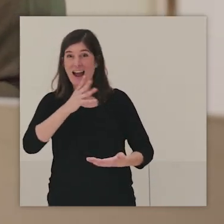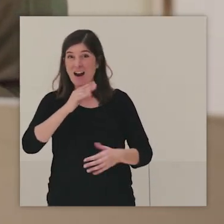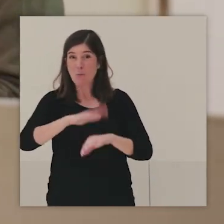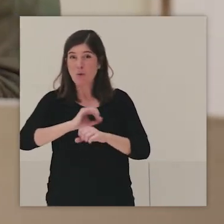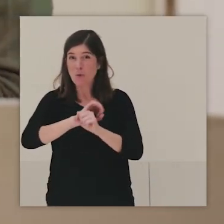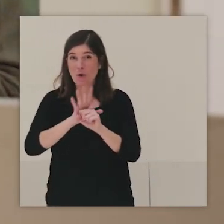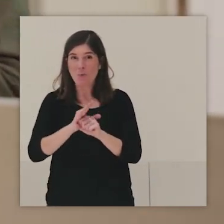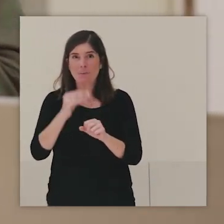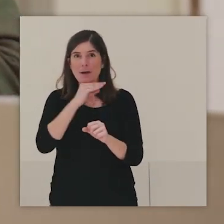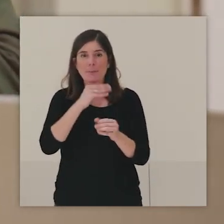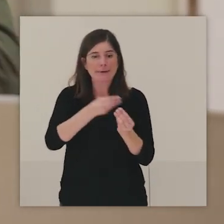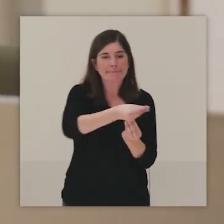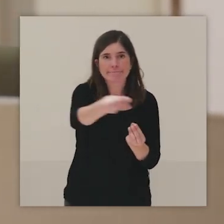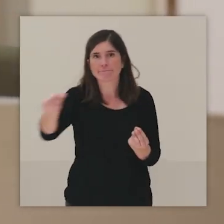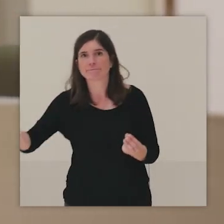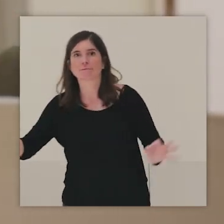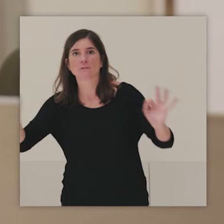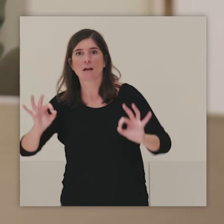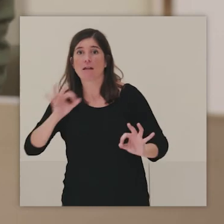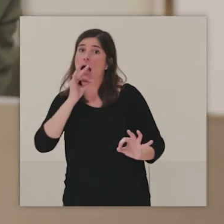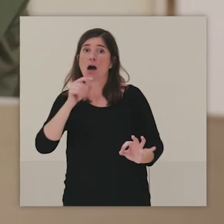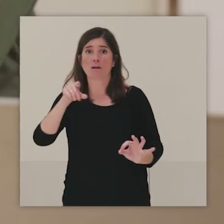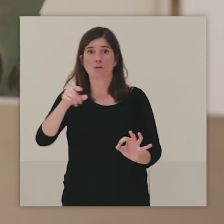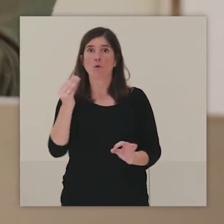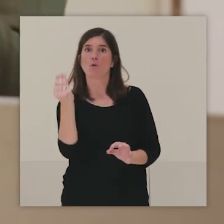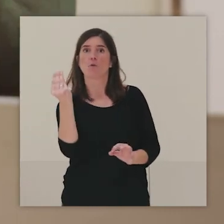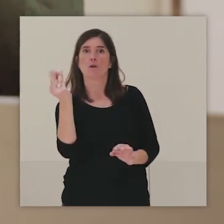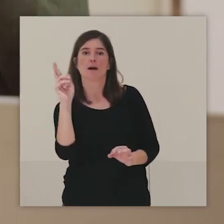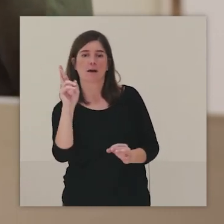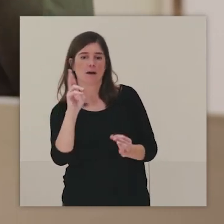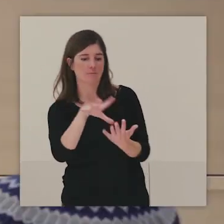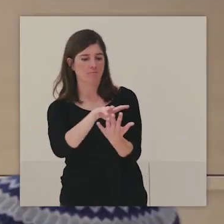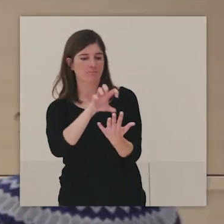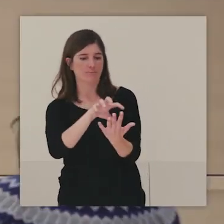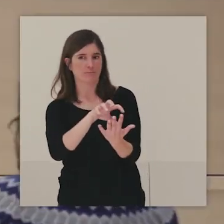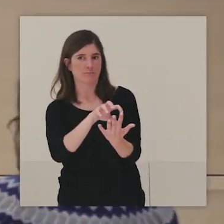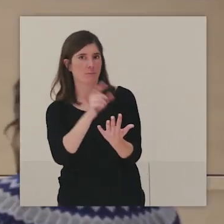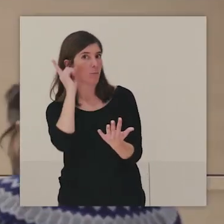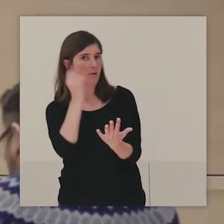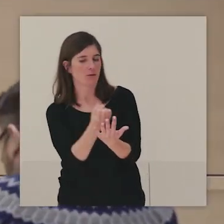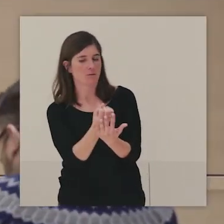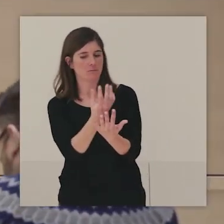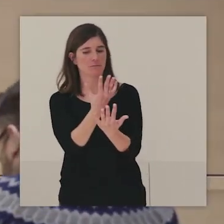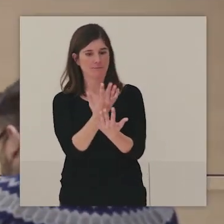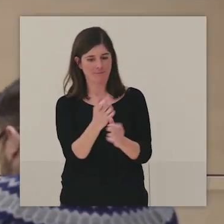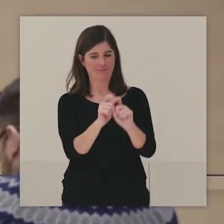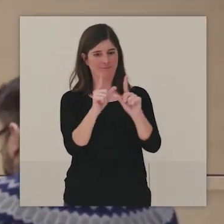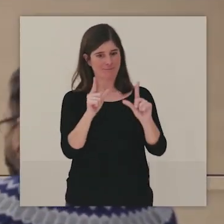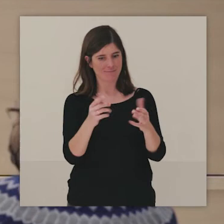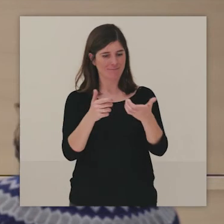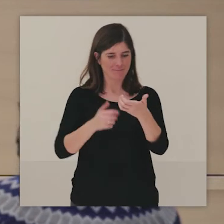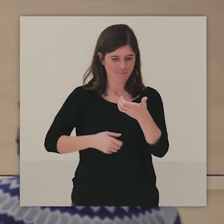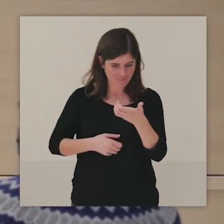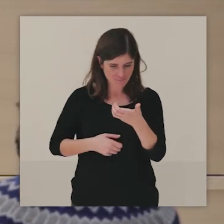dando nada de papel. QR en la entrada, coges tu móvil y empiezas a ver tu folleto en el móvil.